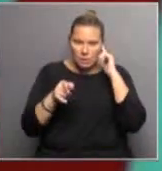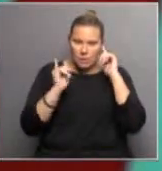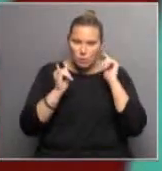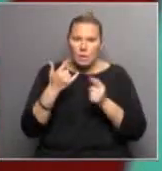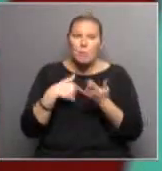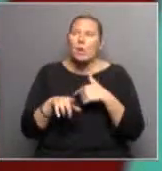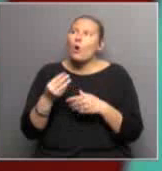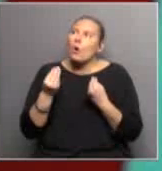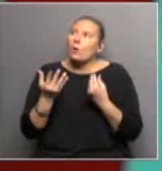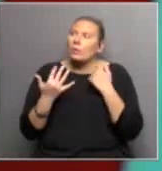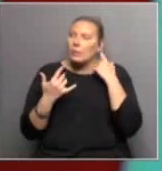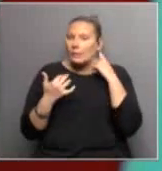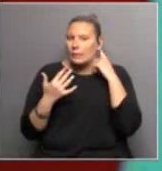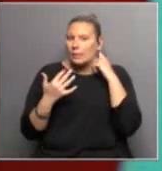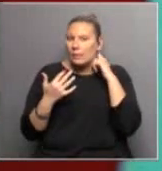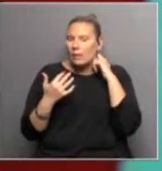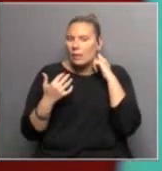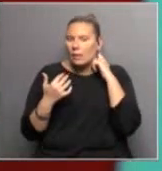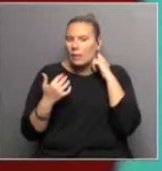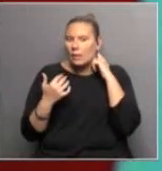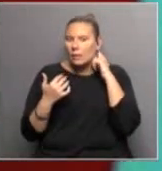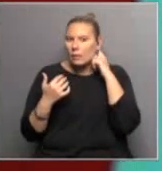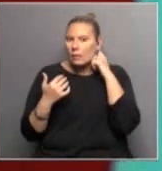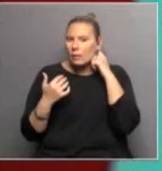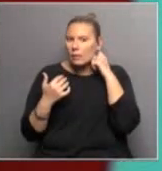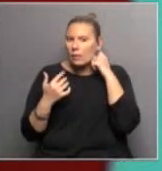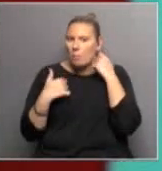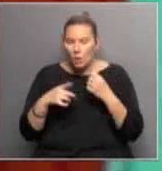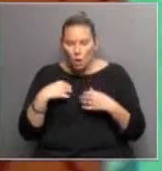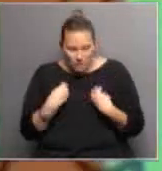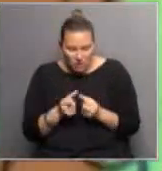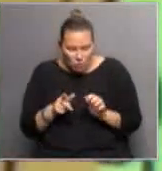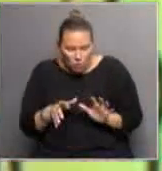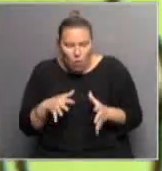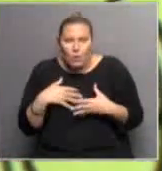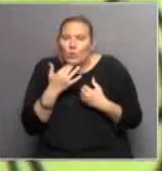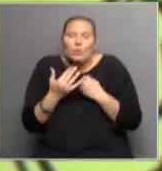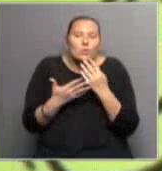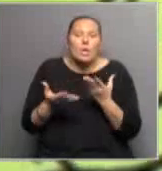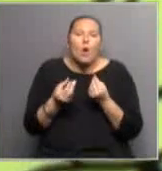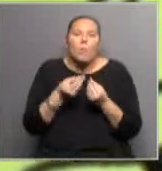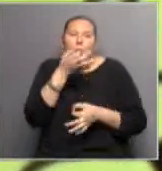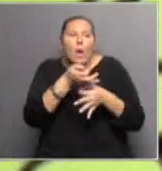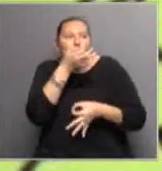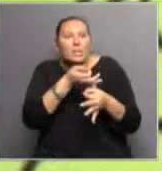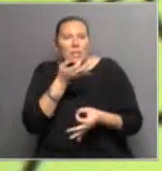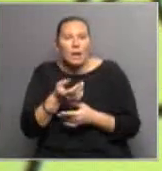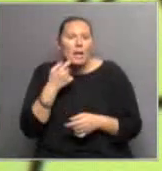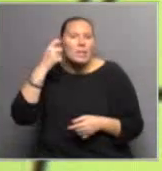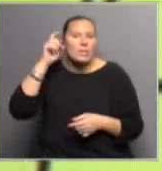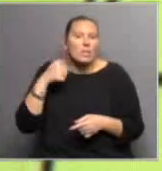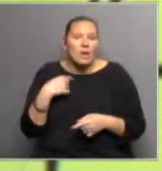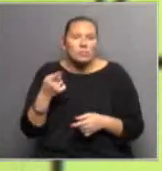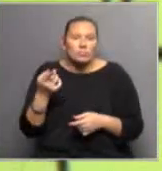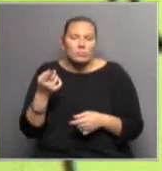lo contaste, pero... Bien, bien. Más en el sentido de, me pasa esto, o no sé, está esa idea de que, bueno,